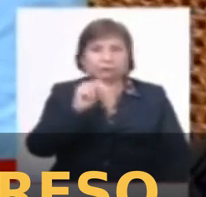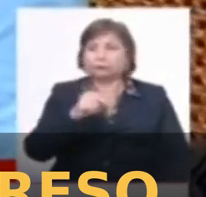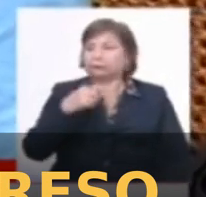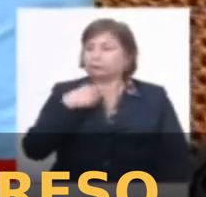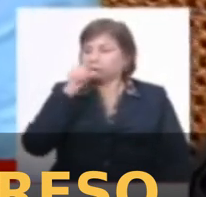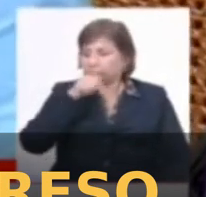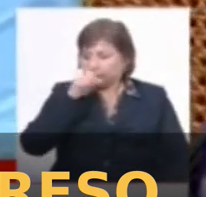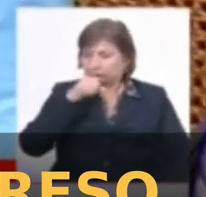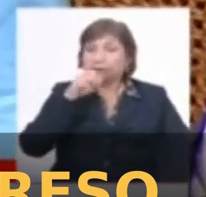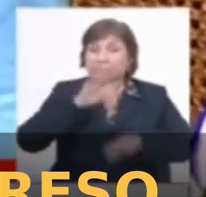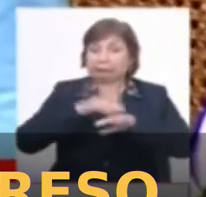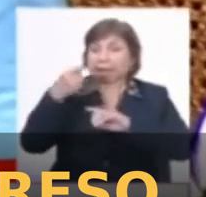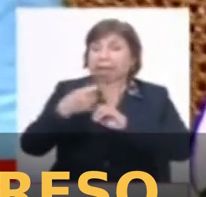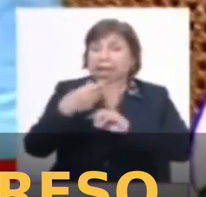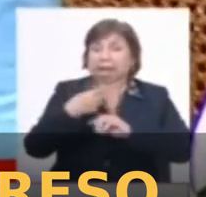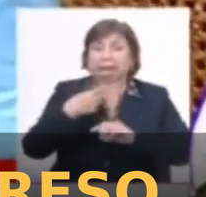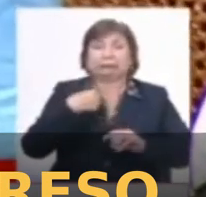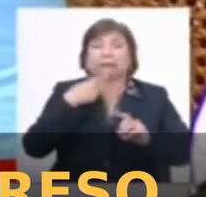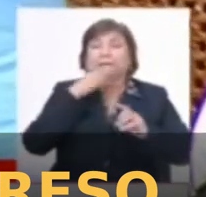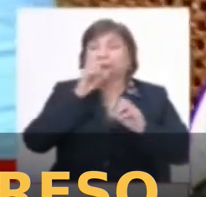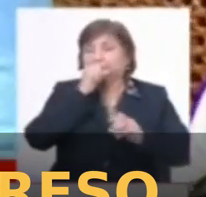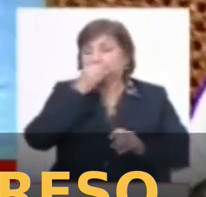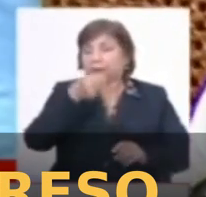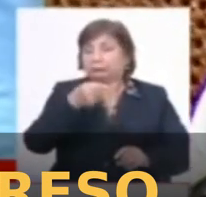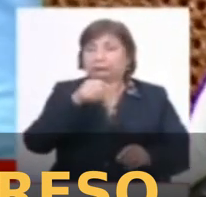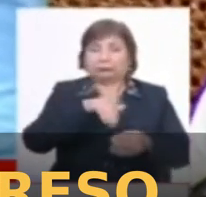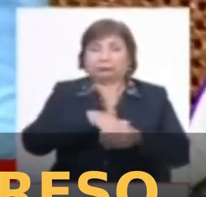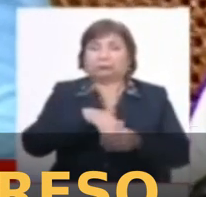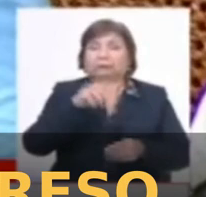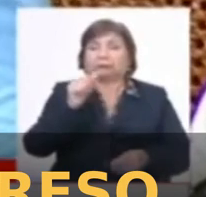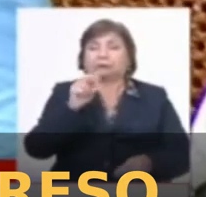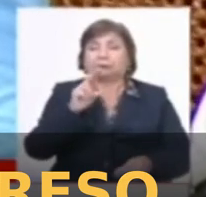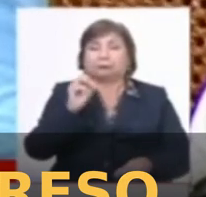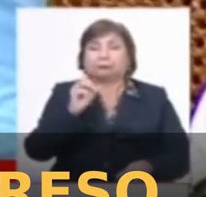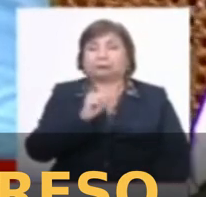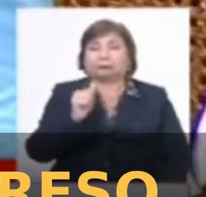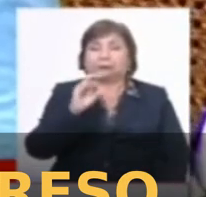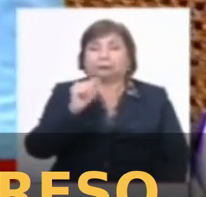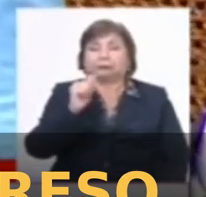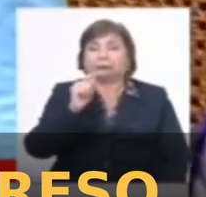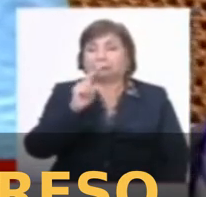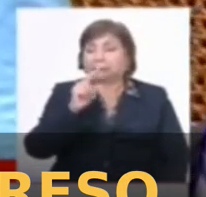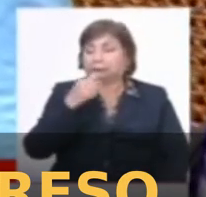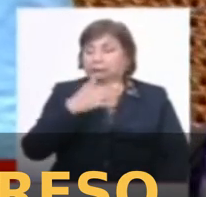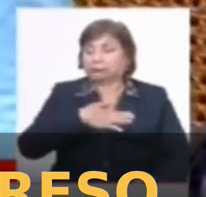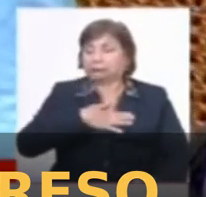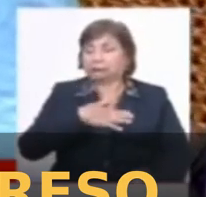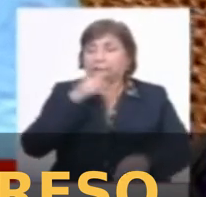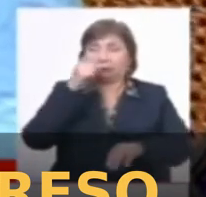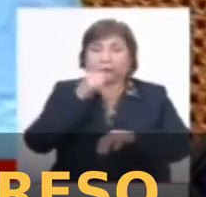Pero sí he recibido amenazas cuando he estado declarando en lavado de activos y me ha llegado una amenaza